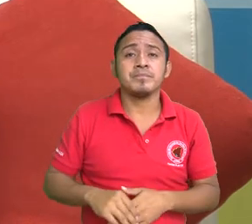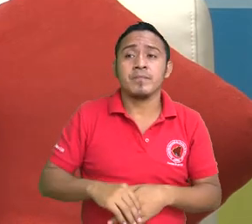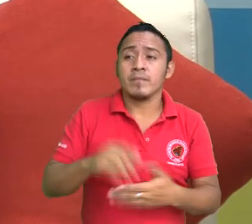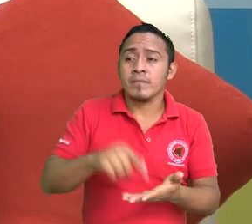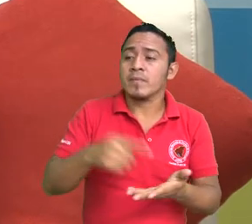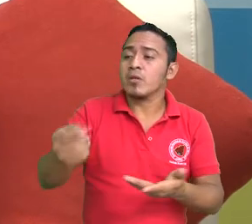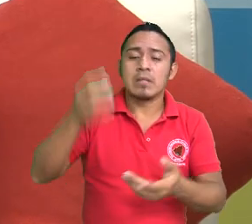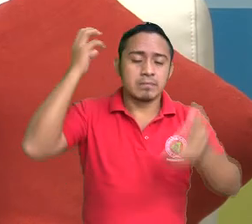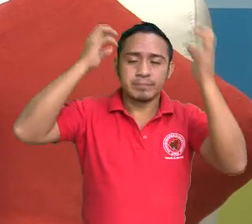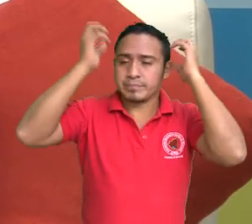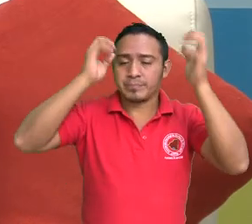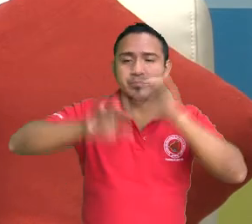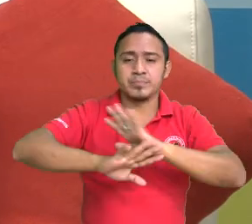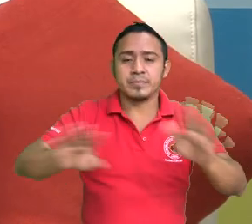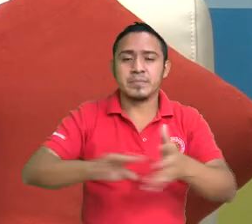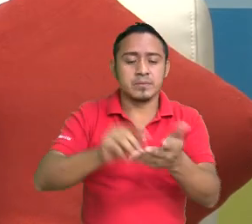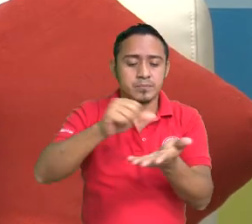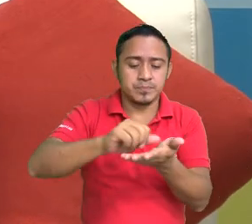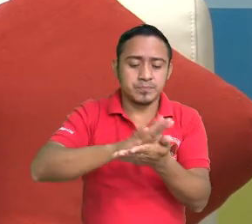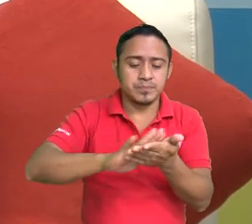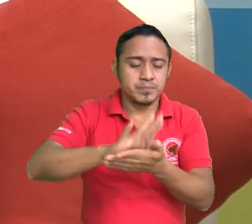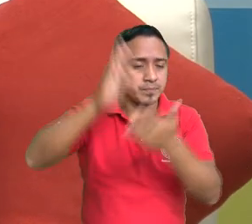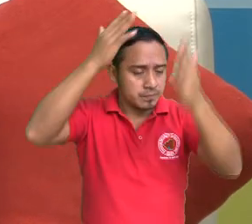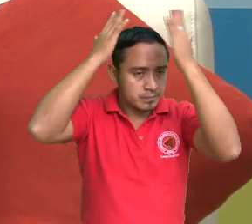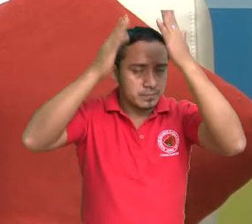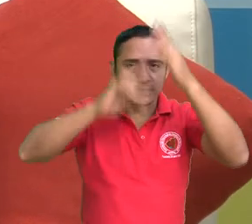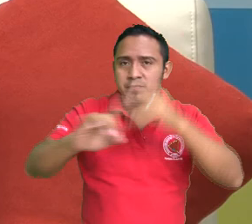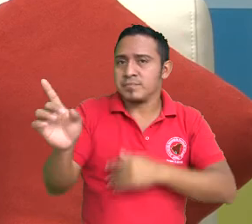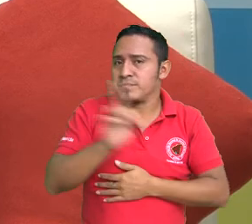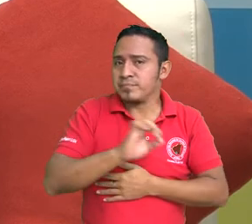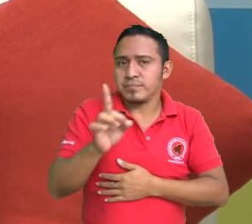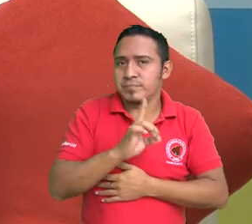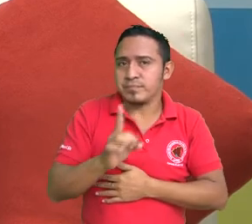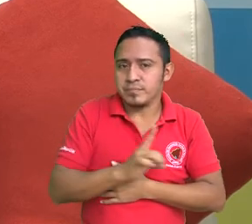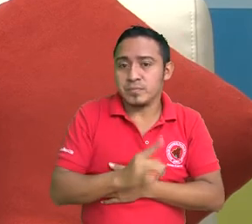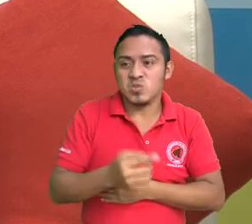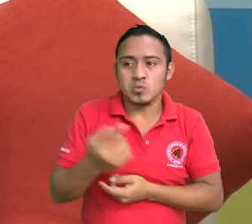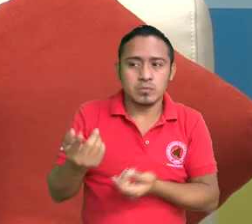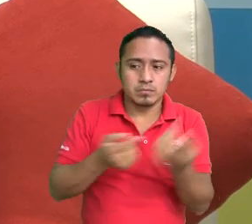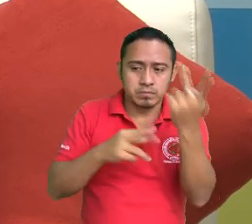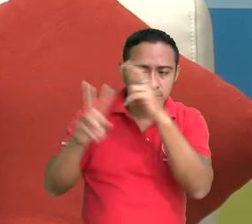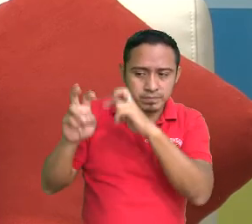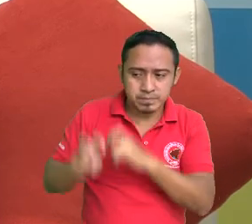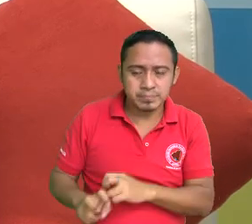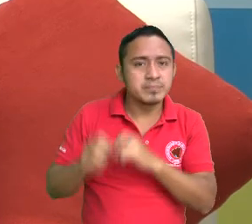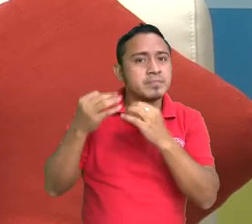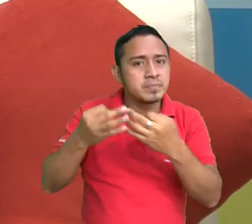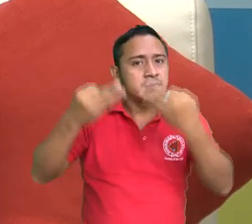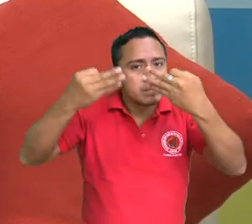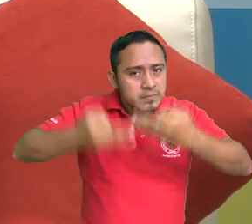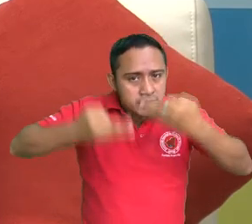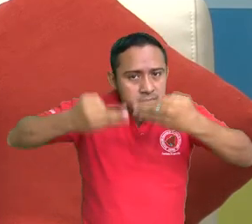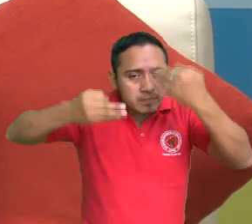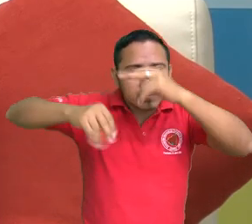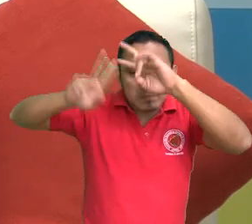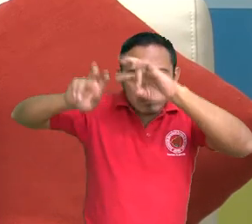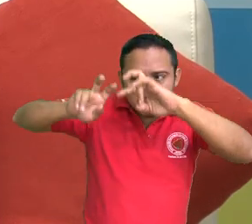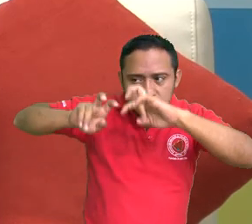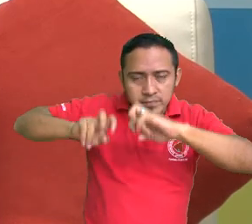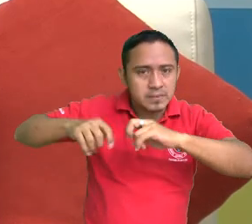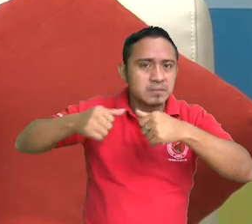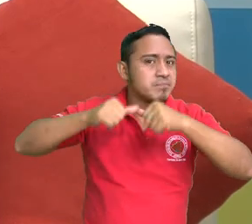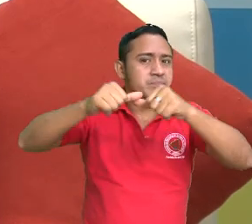mandar un champú, le vamos a mandar una loción. No, porque si no sabemos cuál es el factor, no siempre se le va a